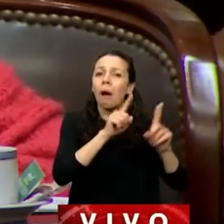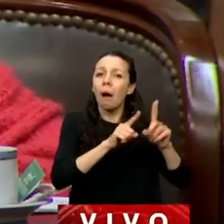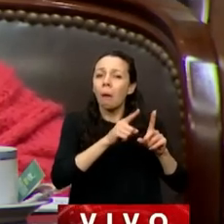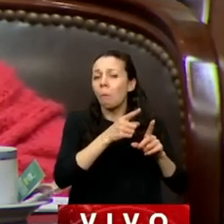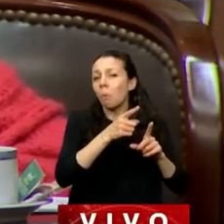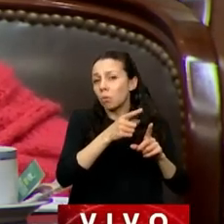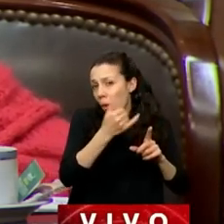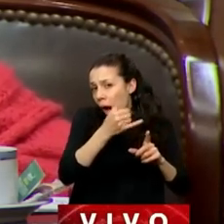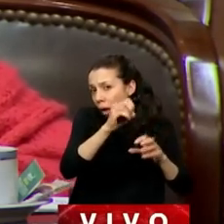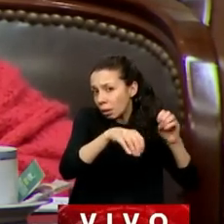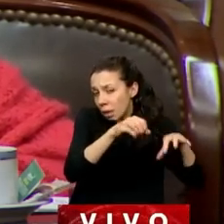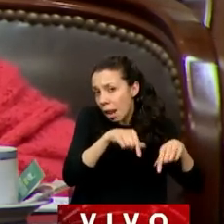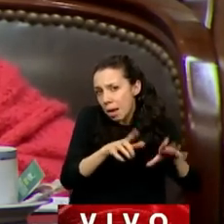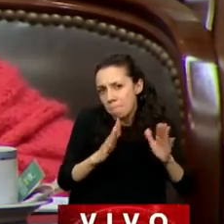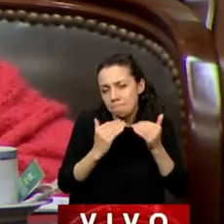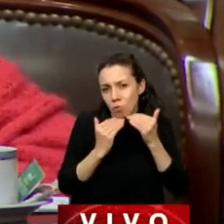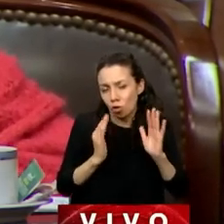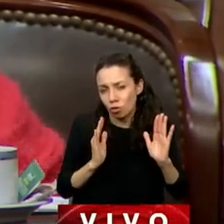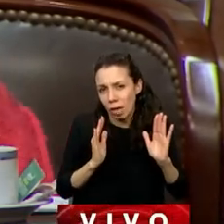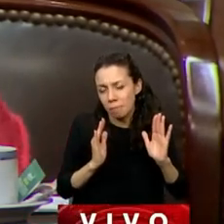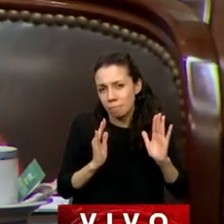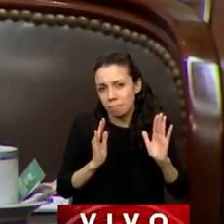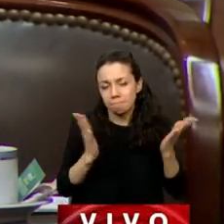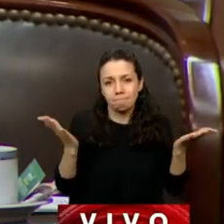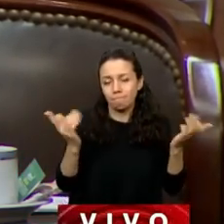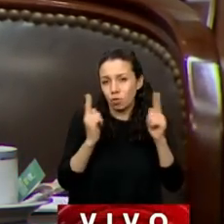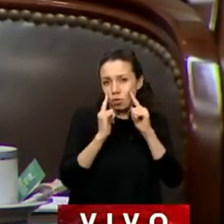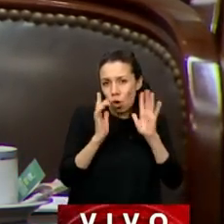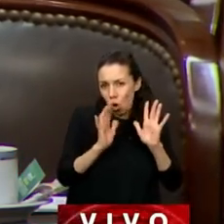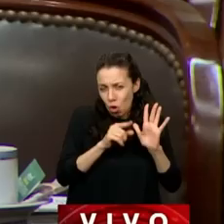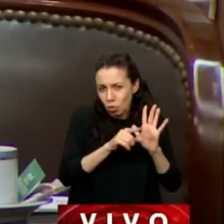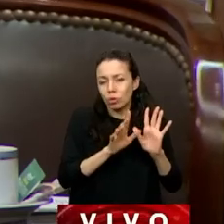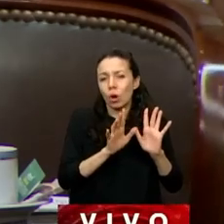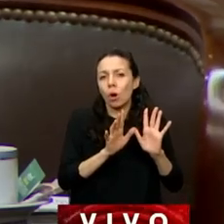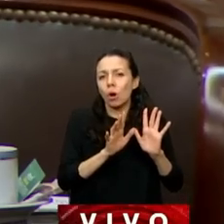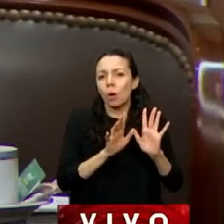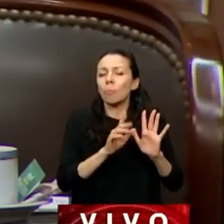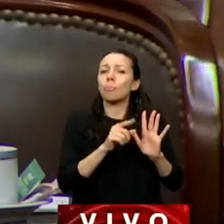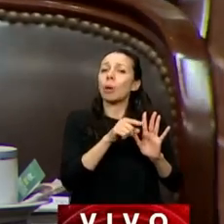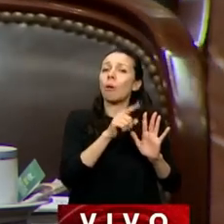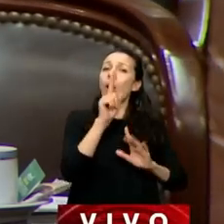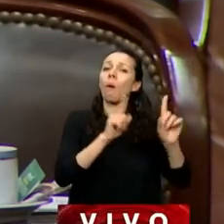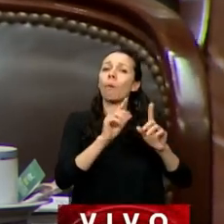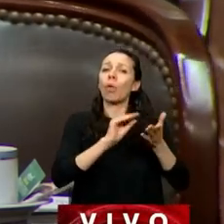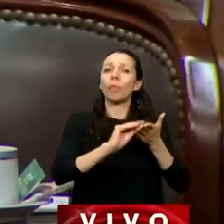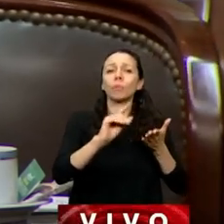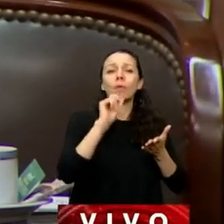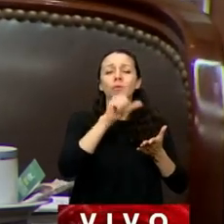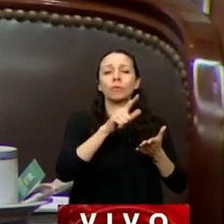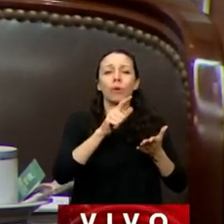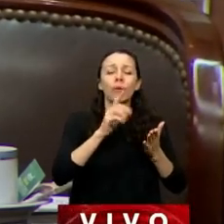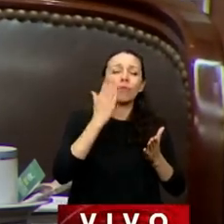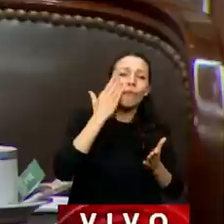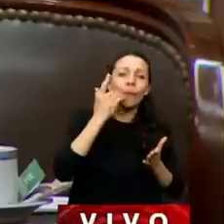sentado quizás aquí, no lo sé porque no lo conozco, pero que sí livianamente en sus redes